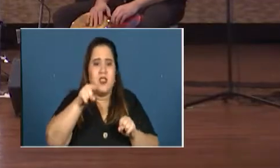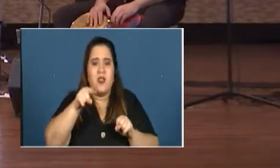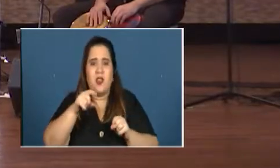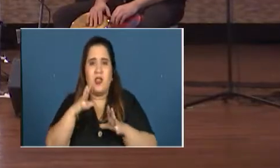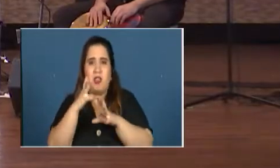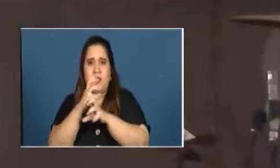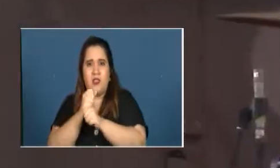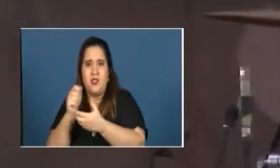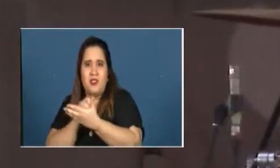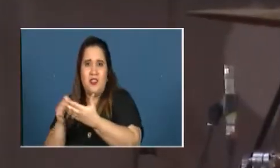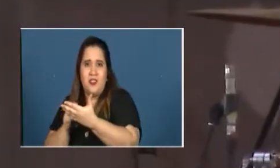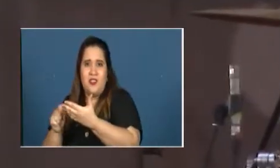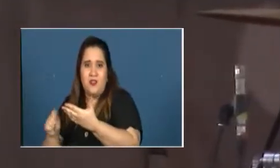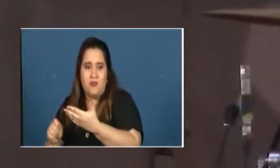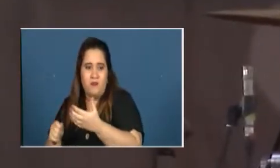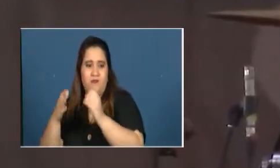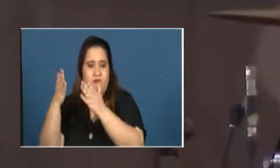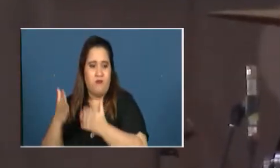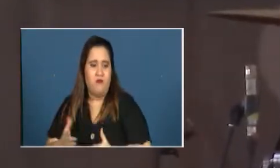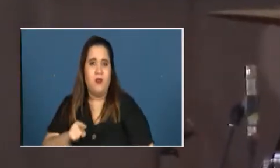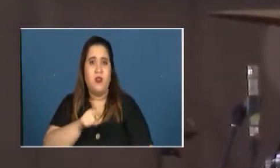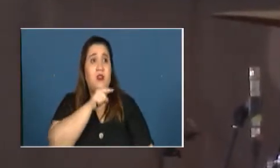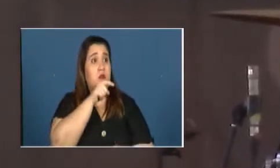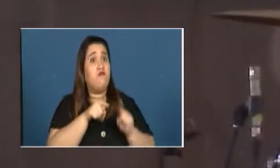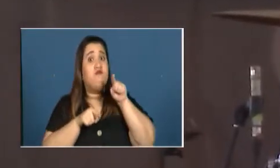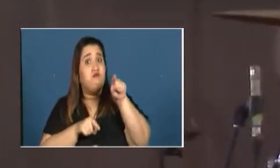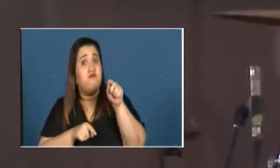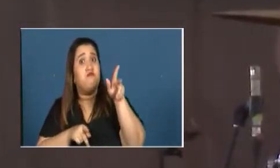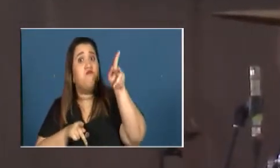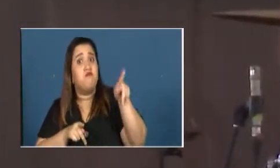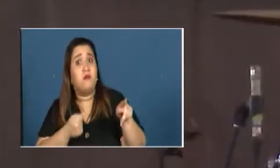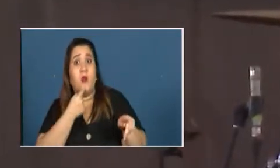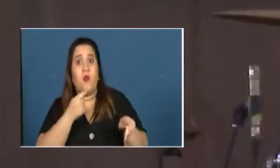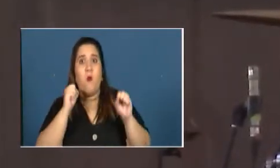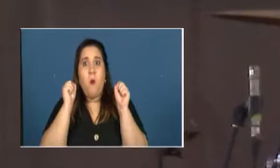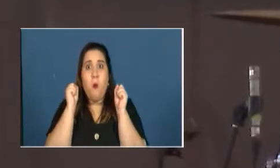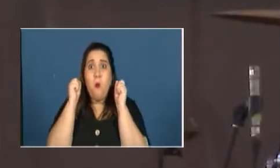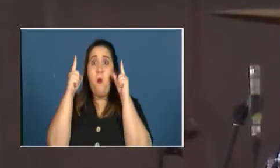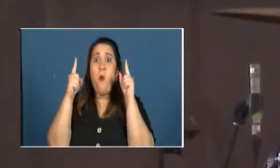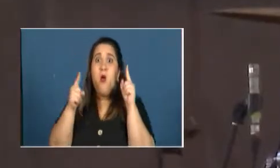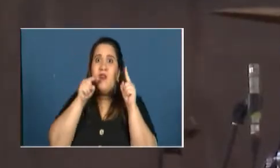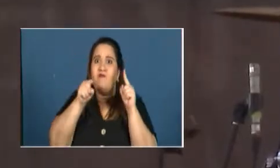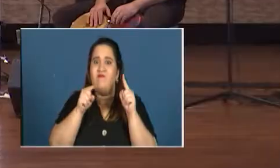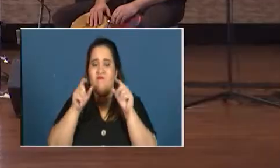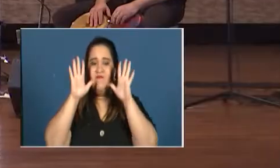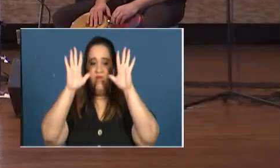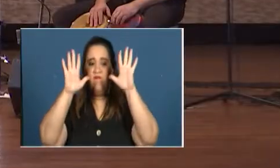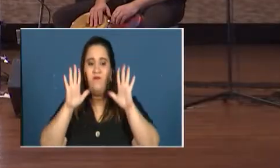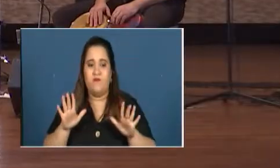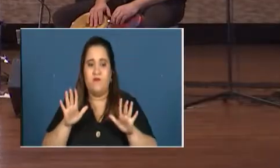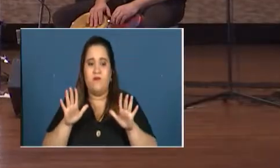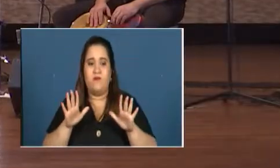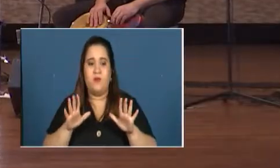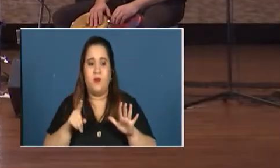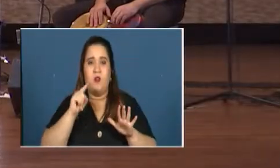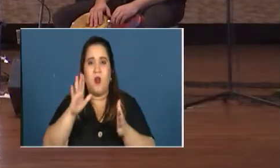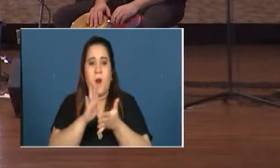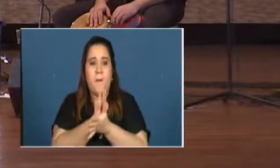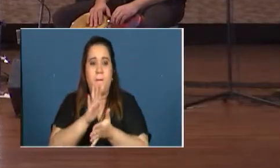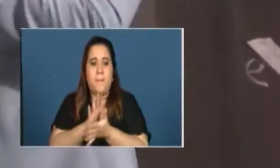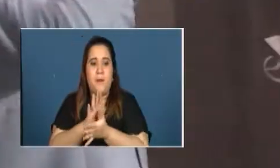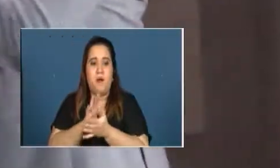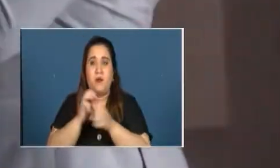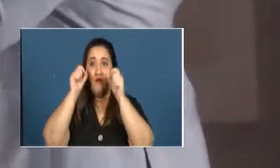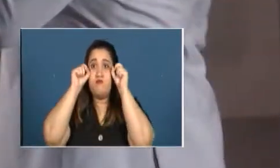compuse el tema La Bochinchosa. Y este señor me dijo, wow, pero yo nunca la he visto. Y cuando le puse el papel, así eran los